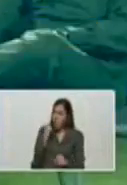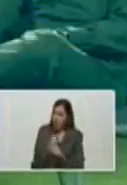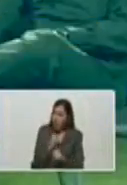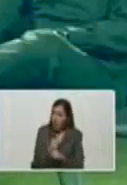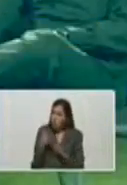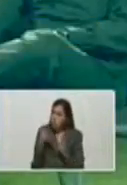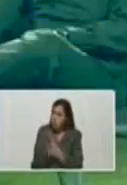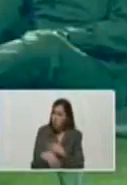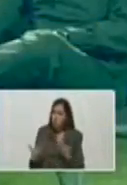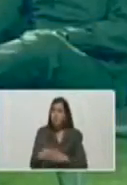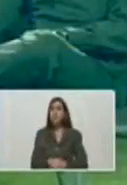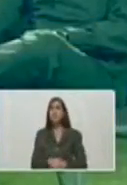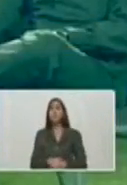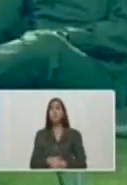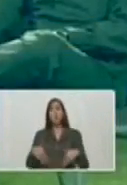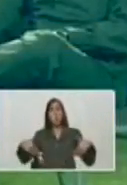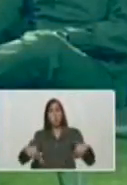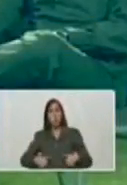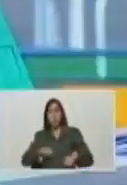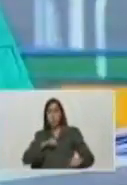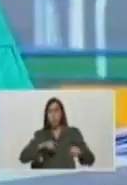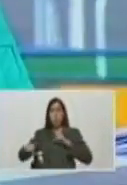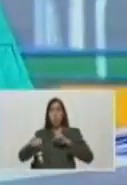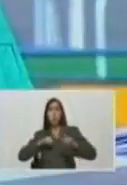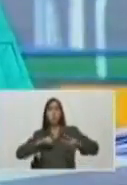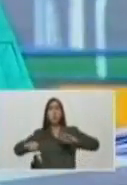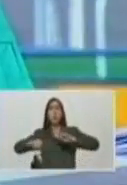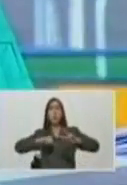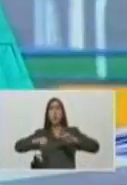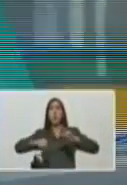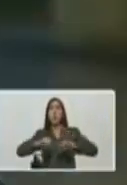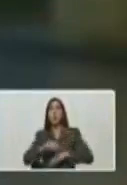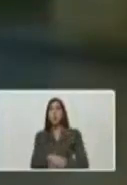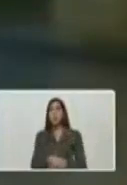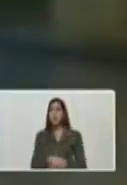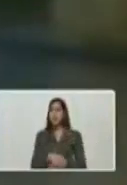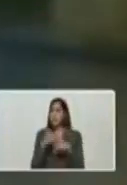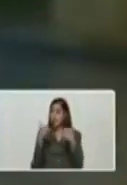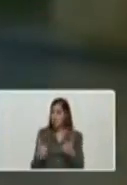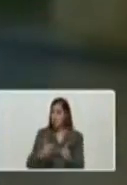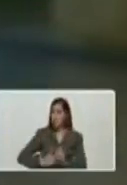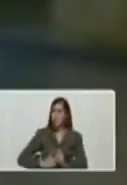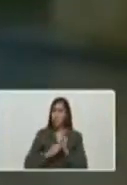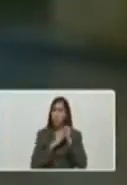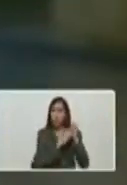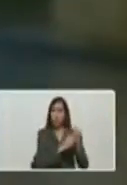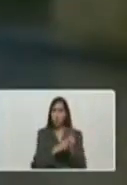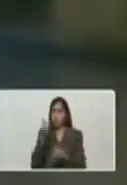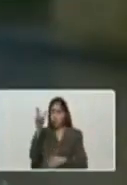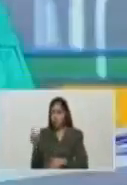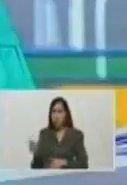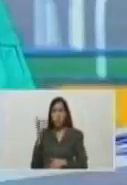un trabajo intenso, el movimiento Somos Venezuela, ahora dirigido por Joana,